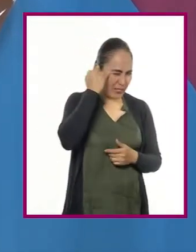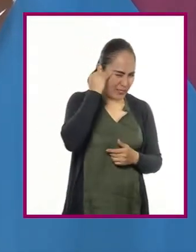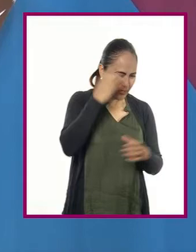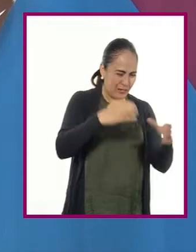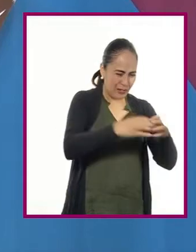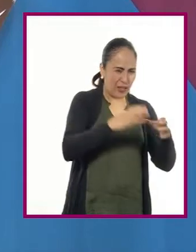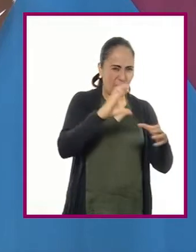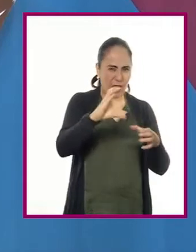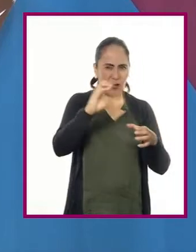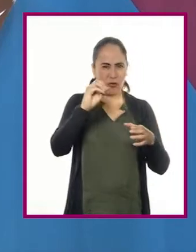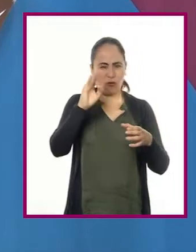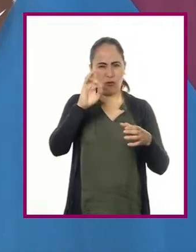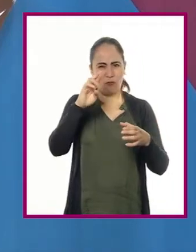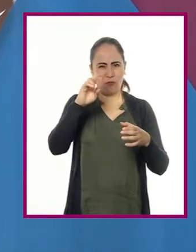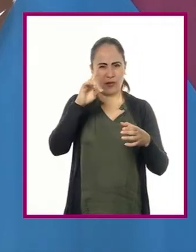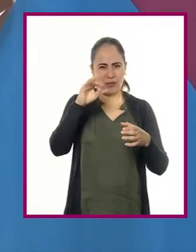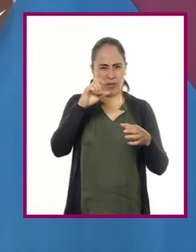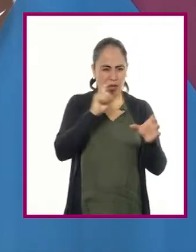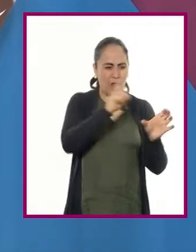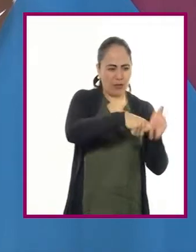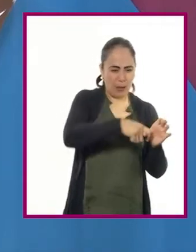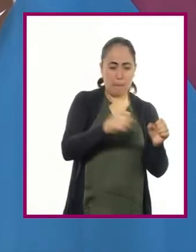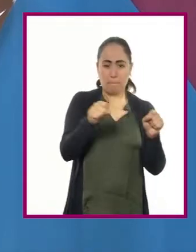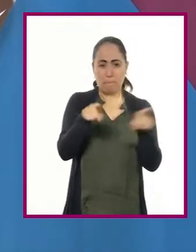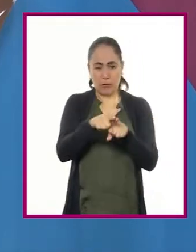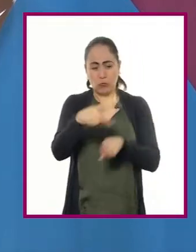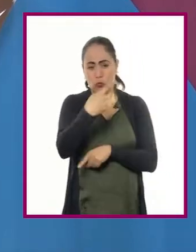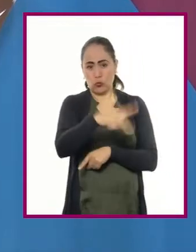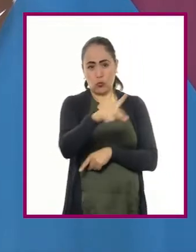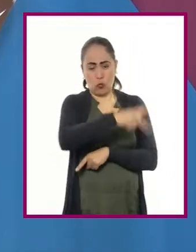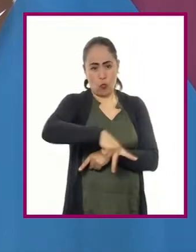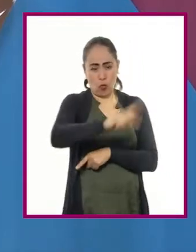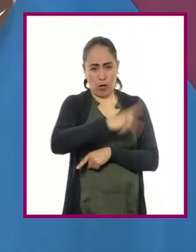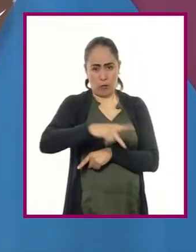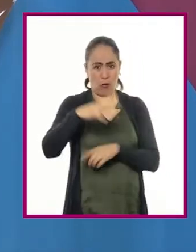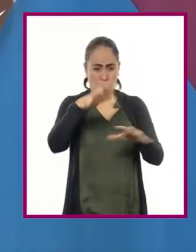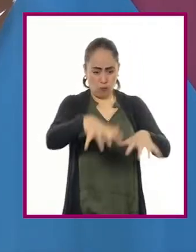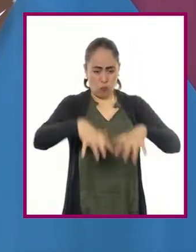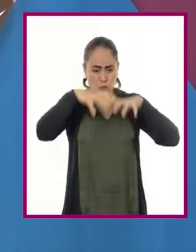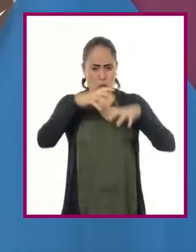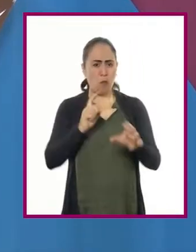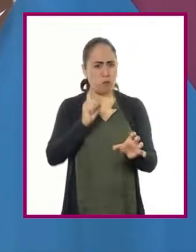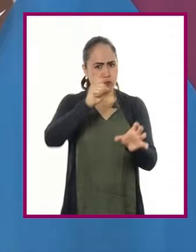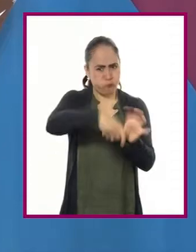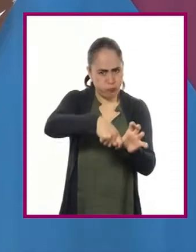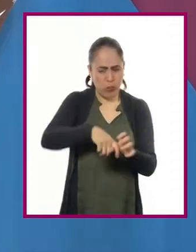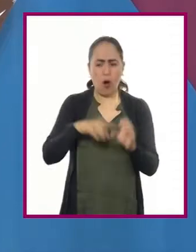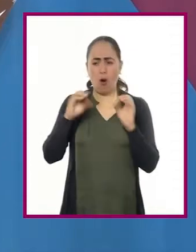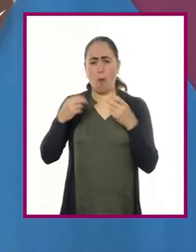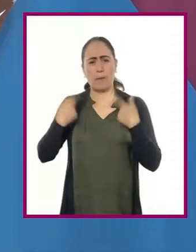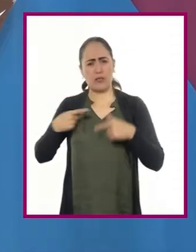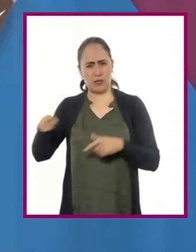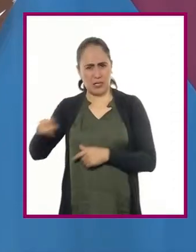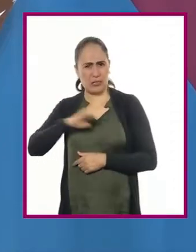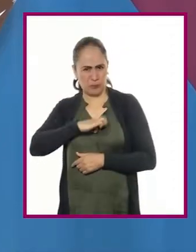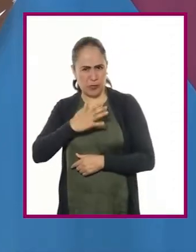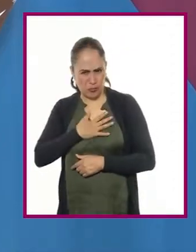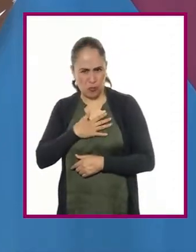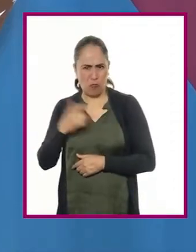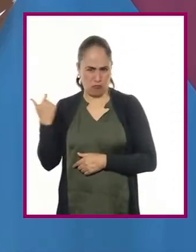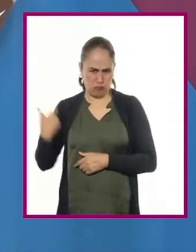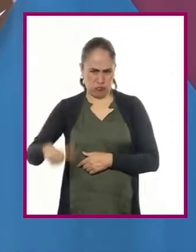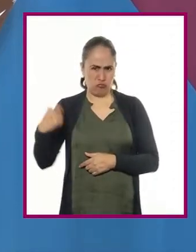cofradía y también ser parte del cabildo de su pueblo, o un rico comerciante del consulado que también